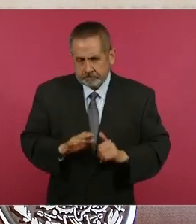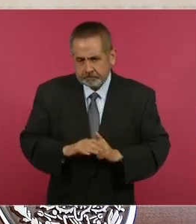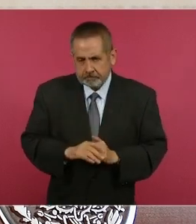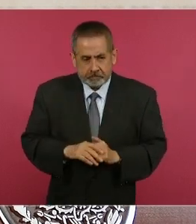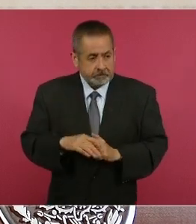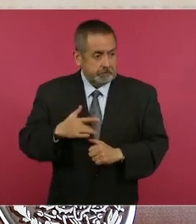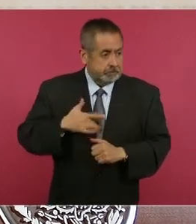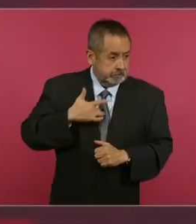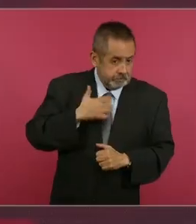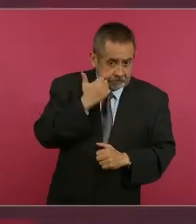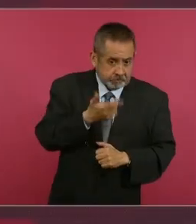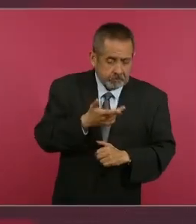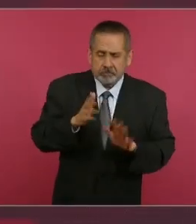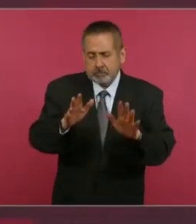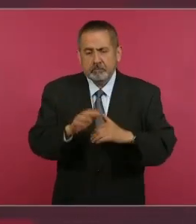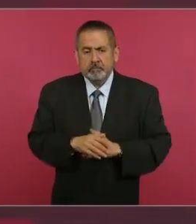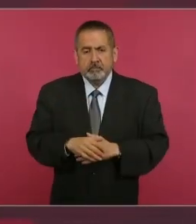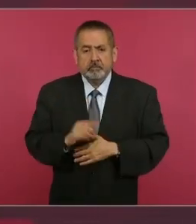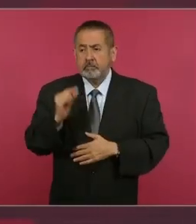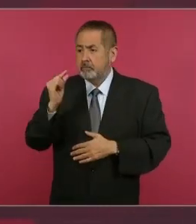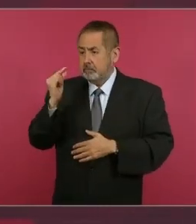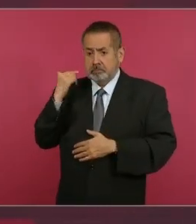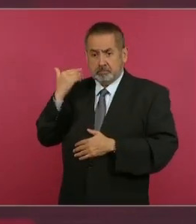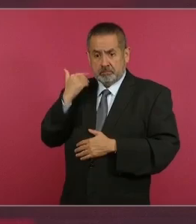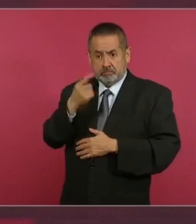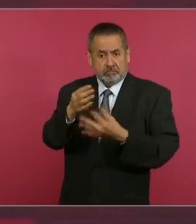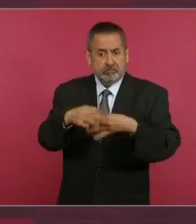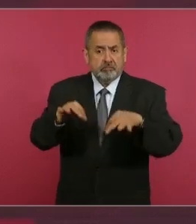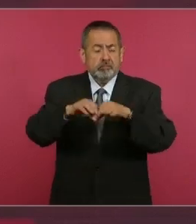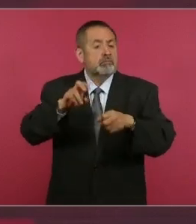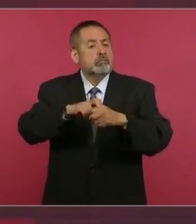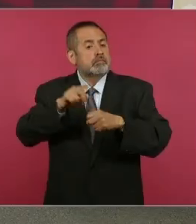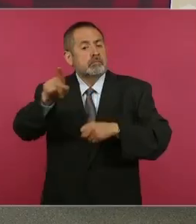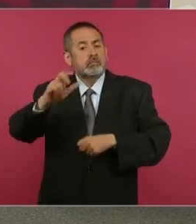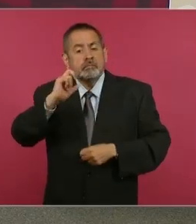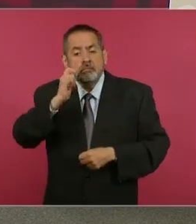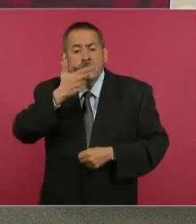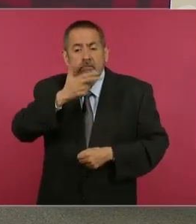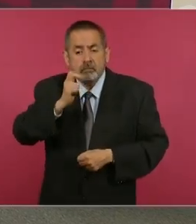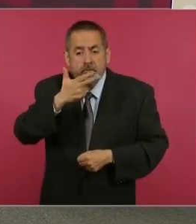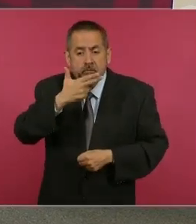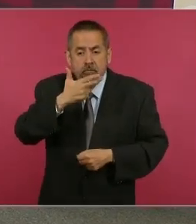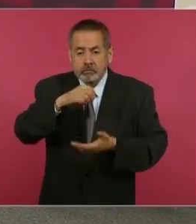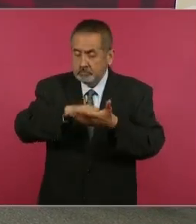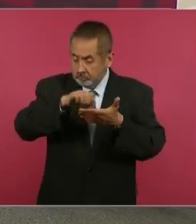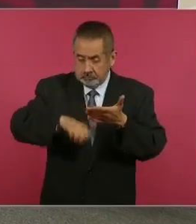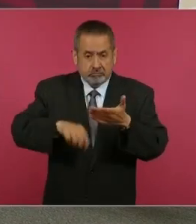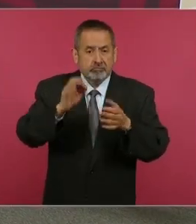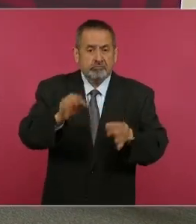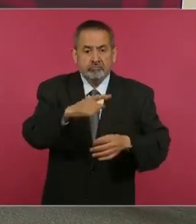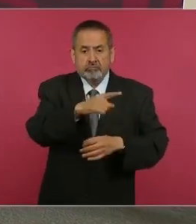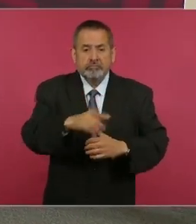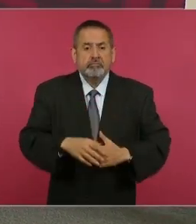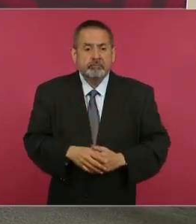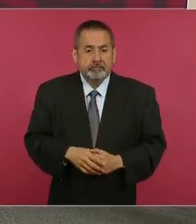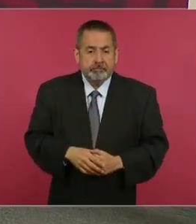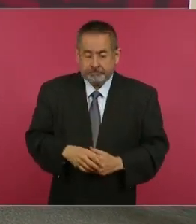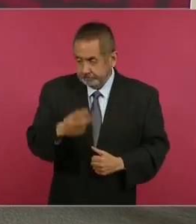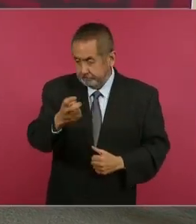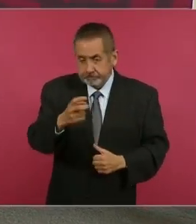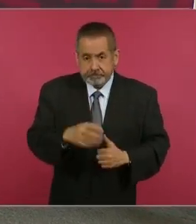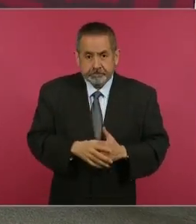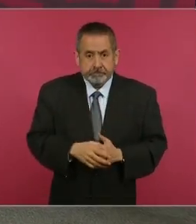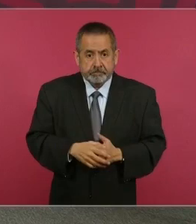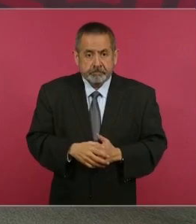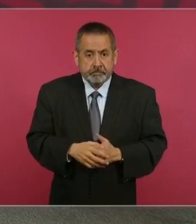si hay voluntad. Acaba de darse una cosa importantísima en Chihuahua, por ejemplo. Sí,